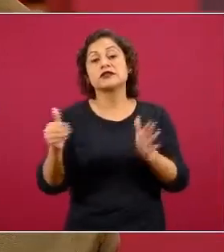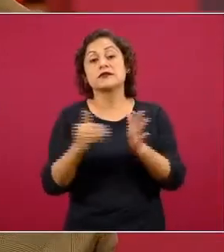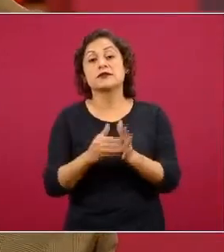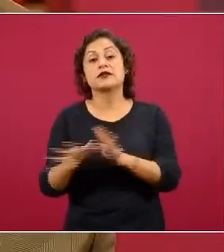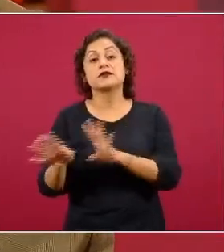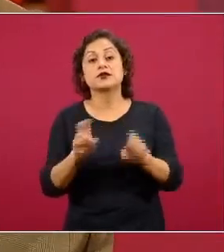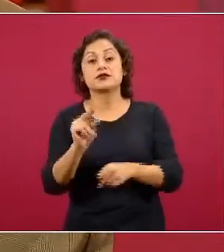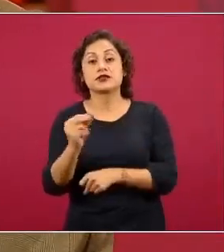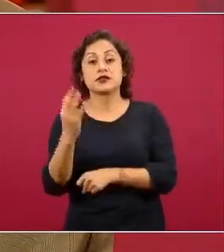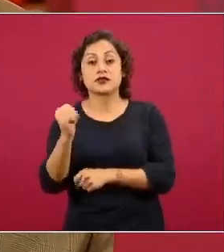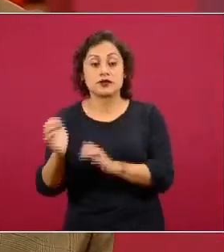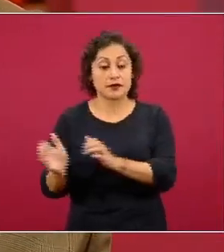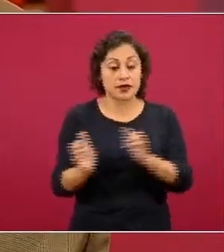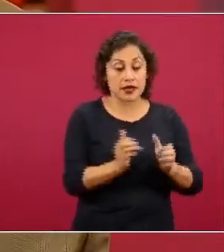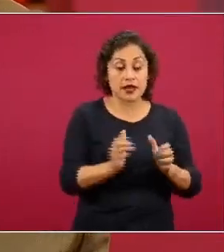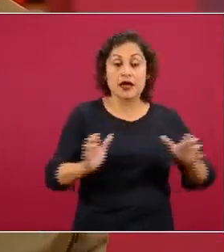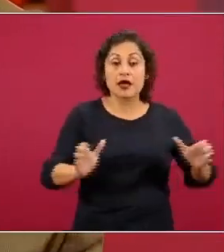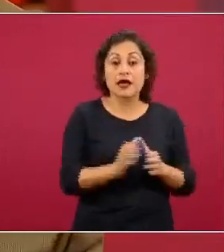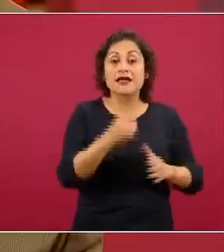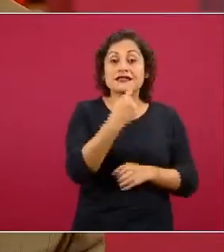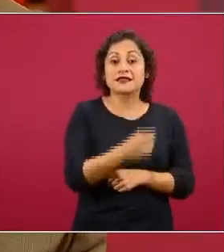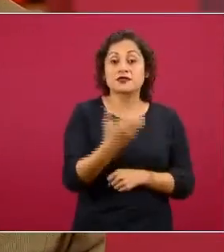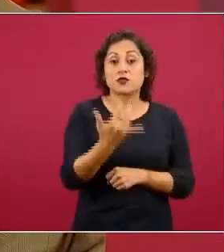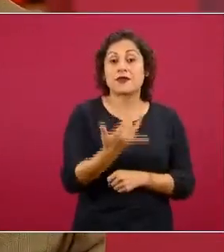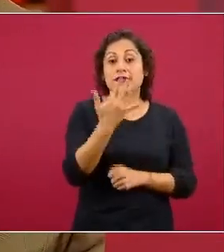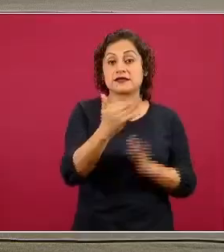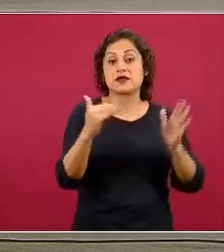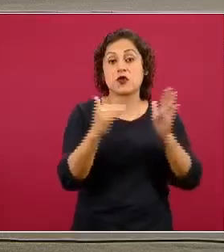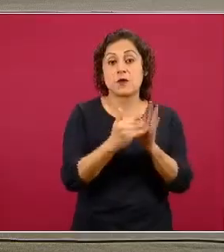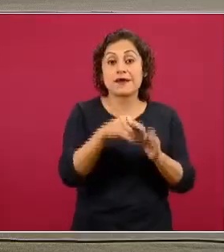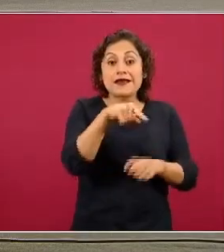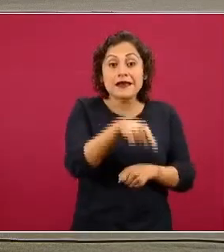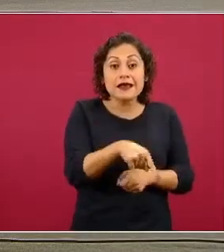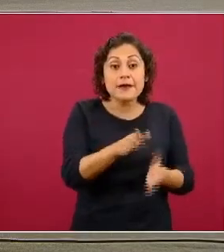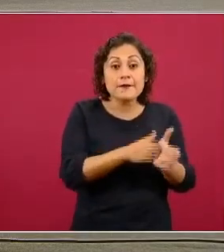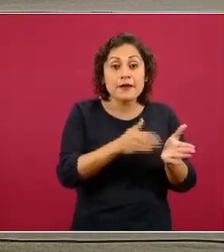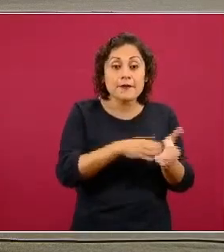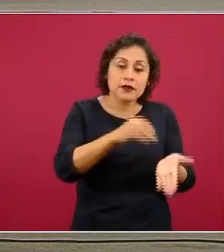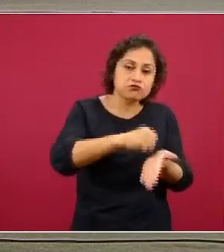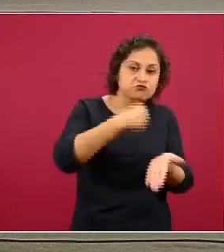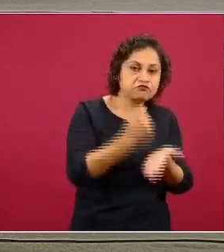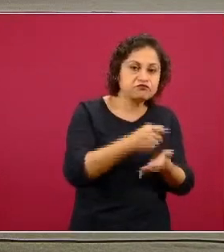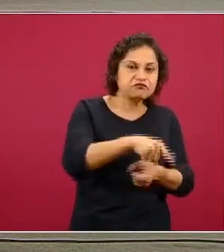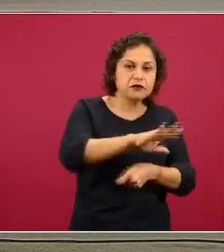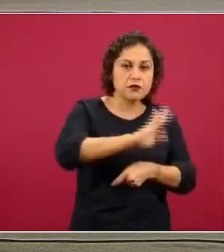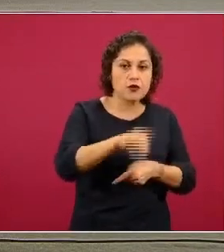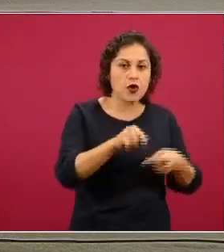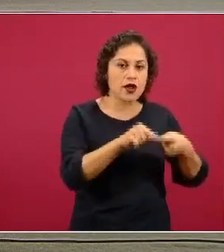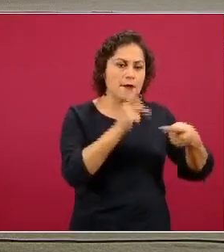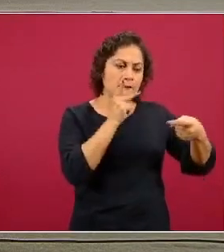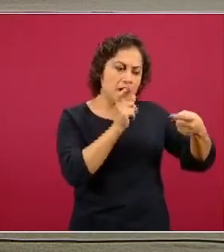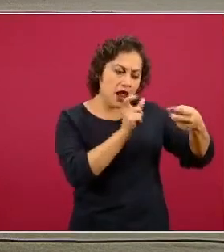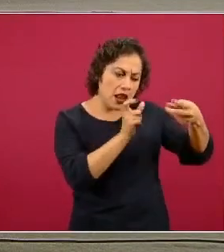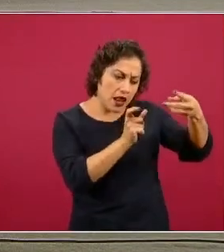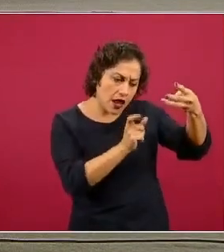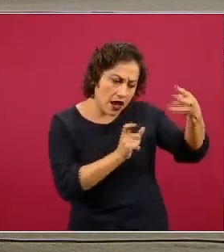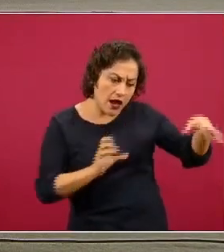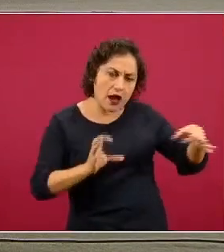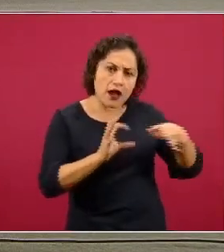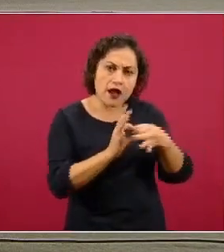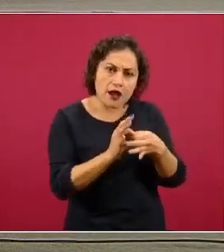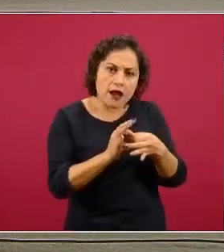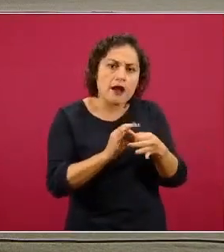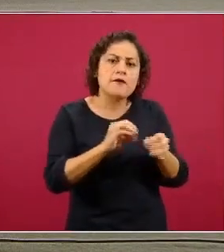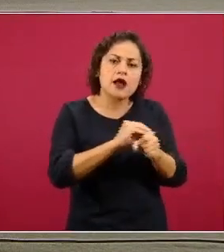217.989, 155.000 tienen alguna palabra o alguna cosa que sugiere que puede ser una